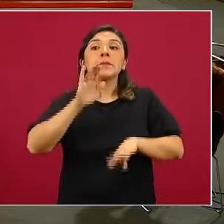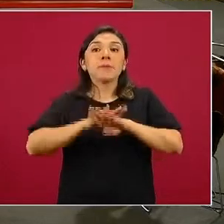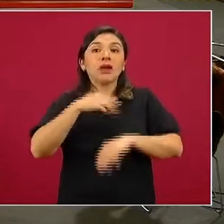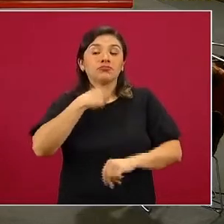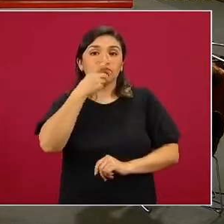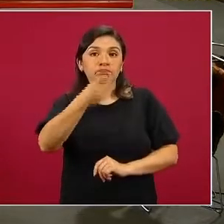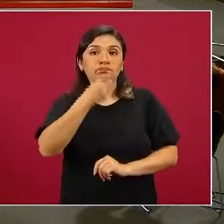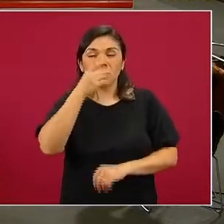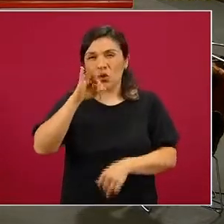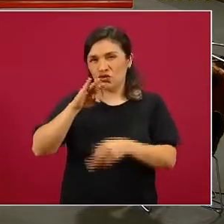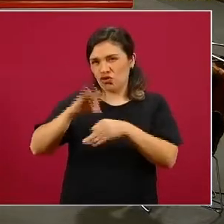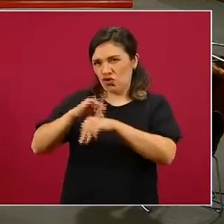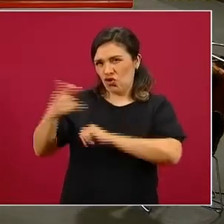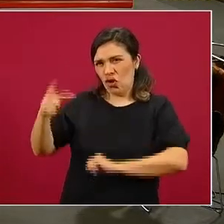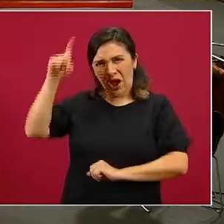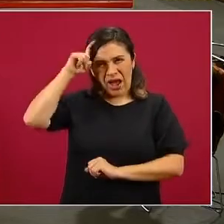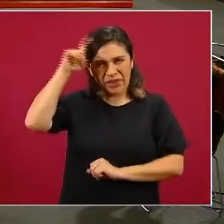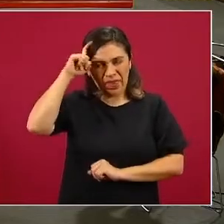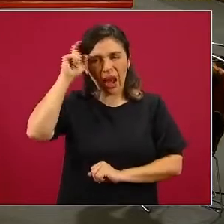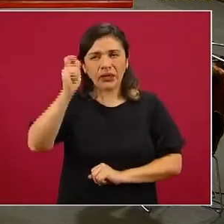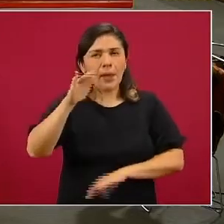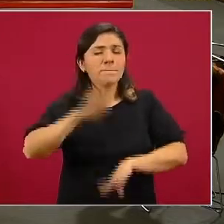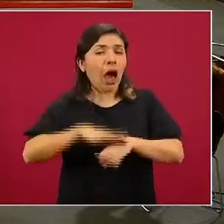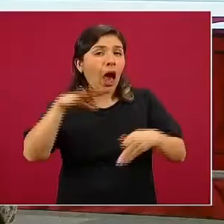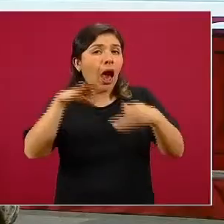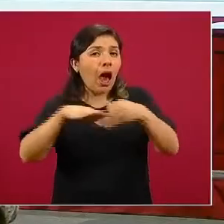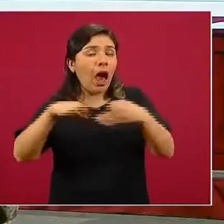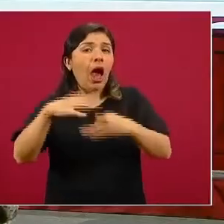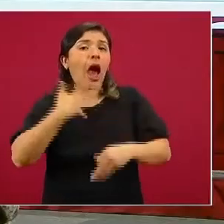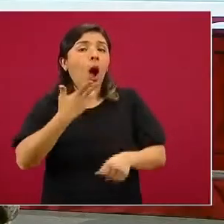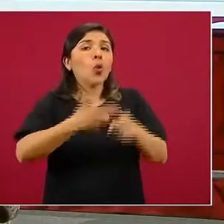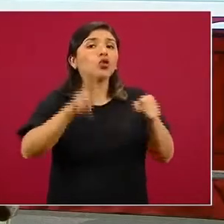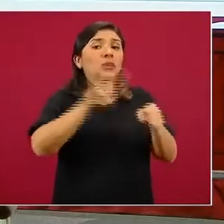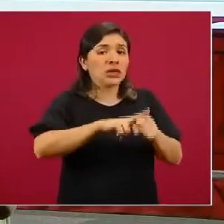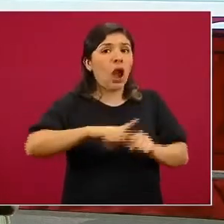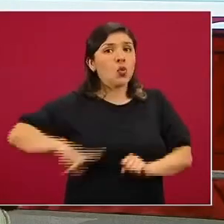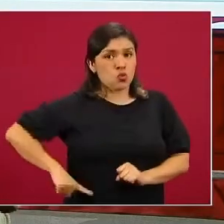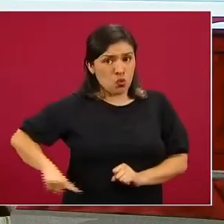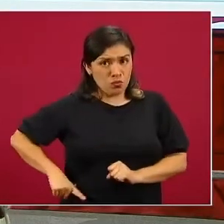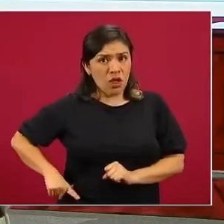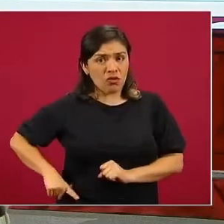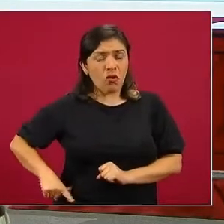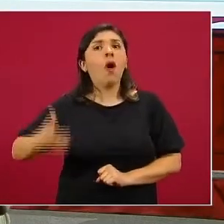comentaba al doctor López-Gatell que cada vez hay más hospitales públicos que están